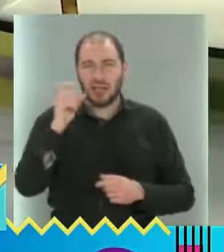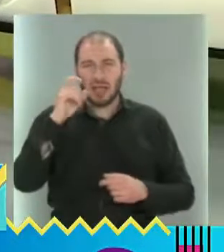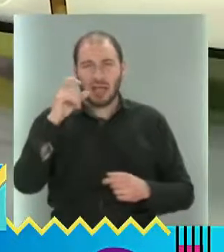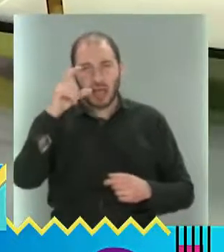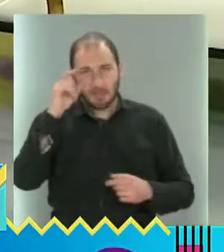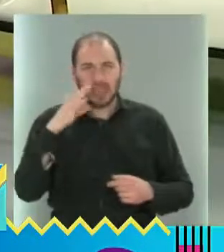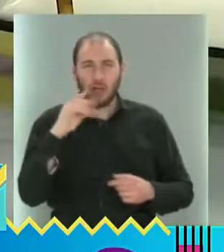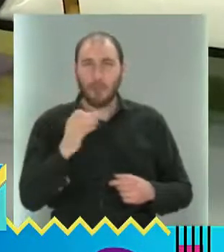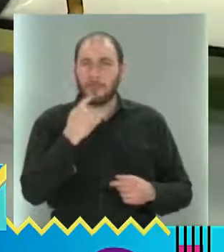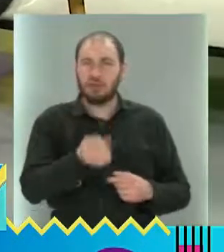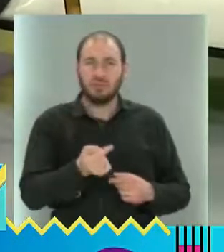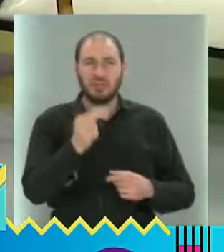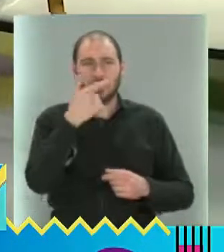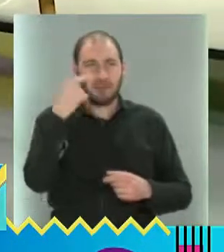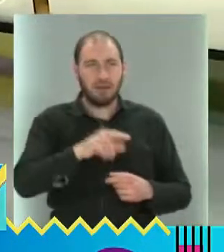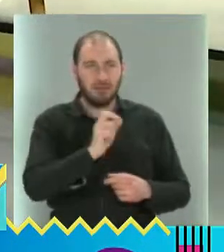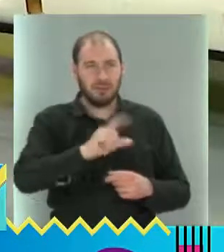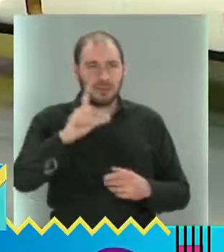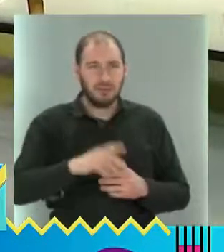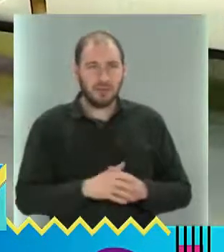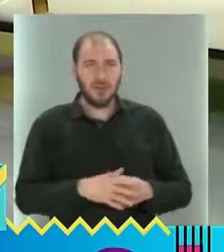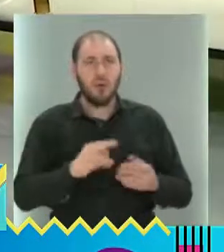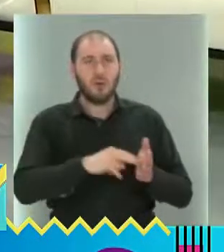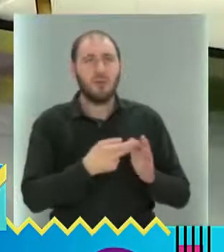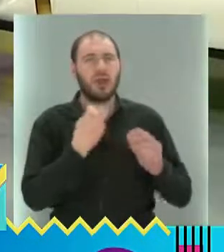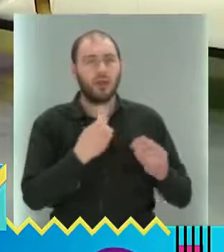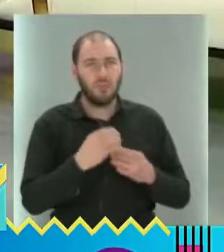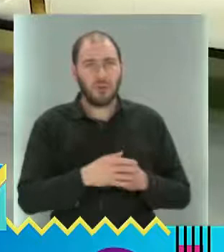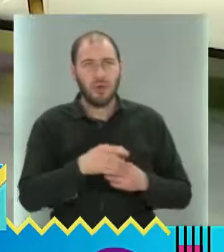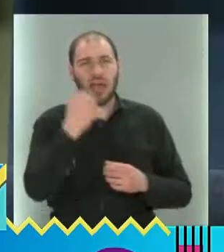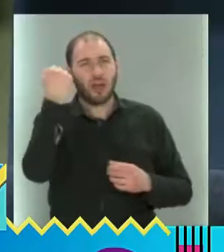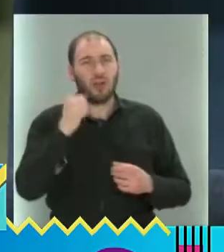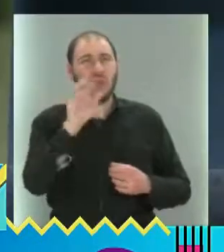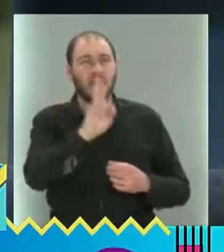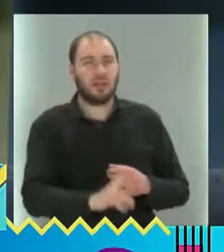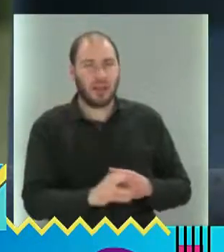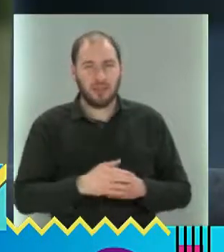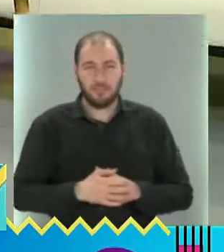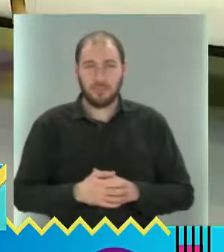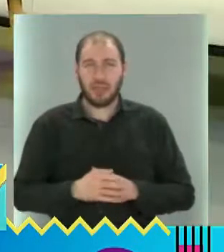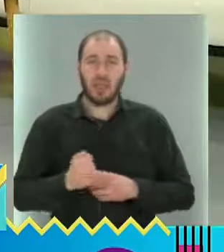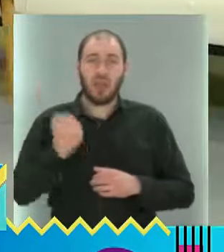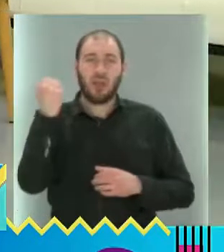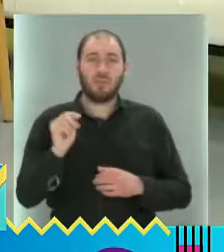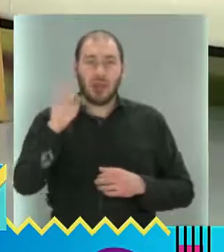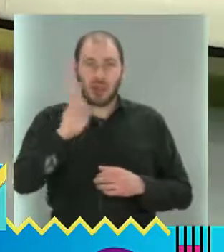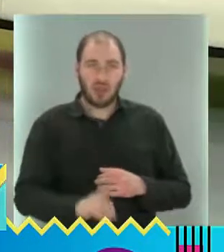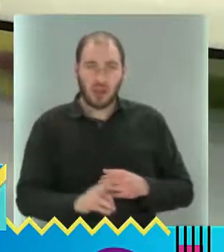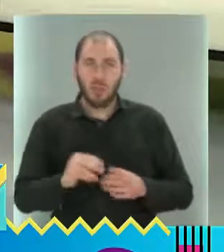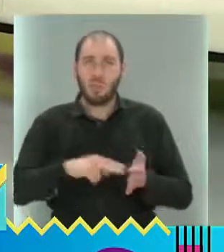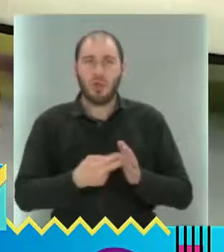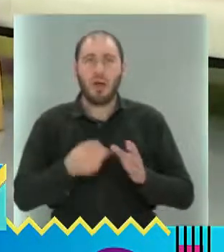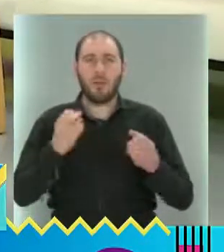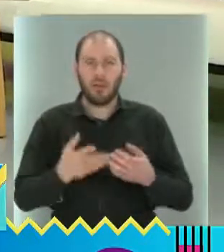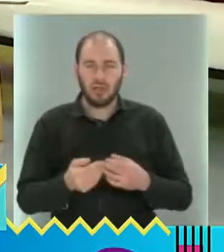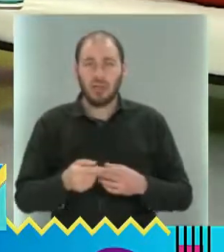aumento de esta suba de combustible, ¿cómo afecta a las economías regionales? No, las economías regionales son especialmente afectadas porque tiene